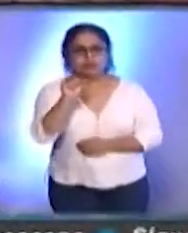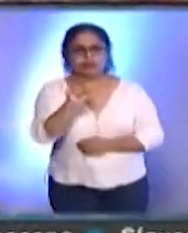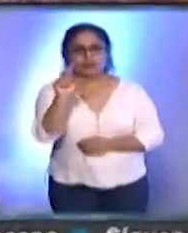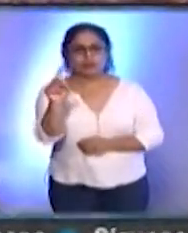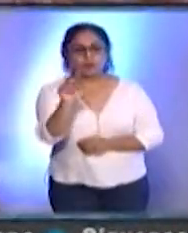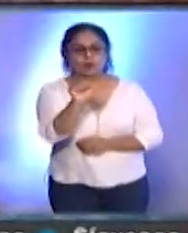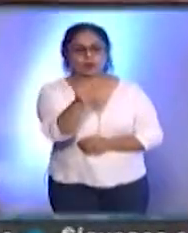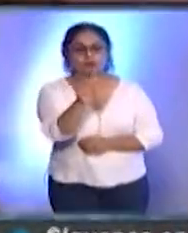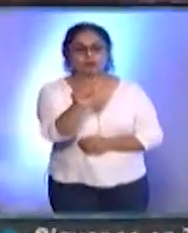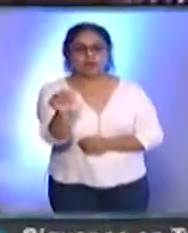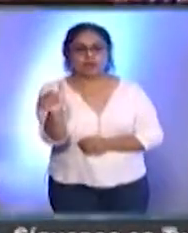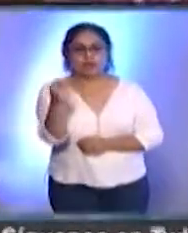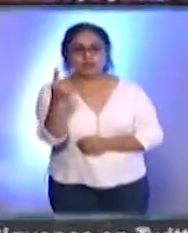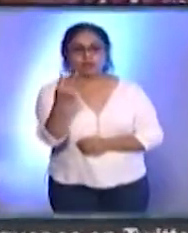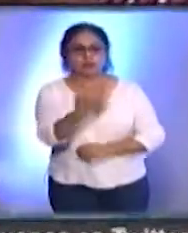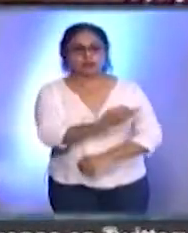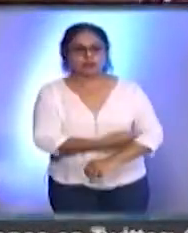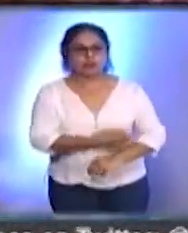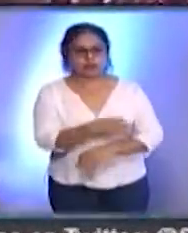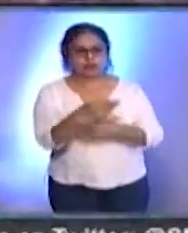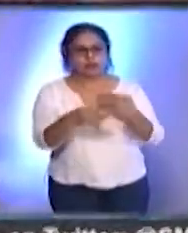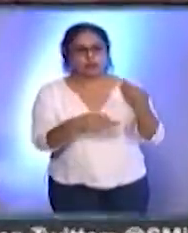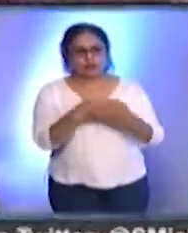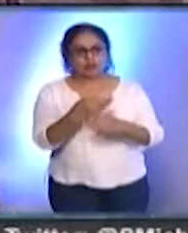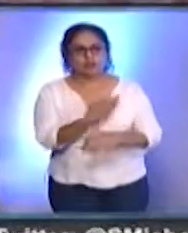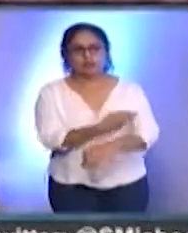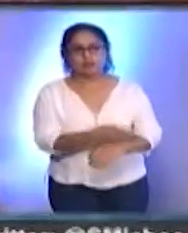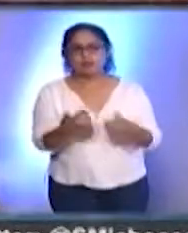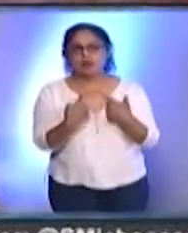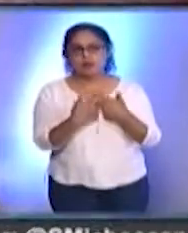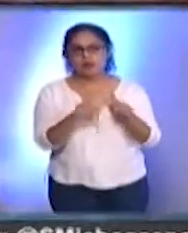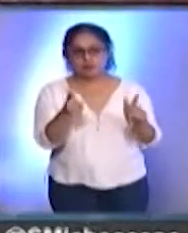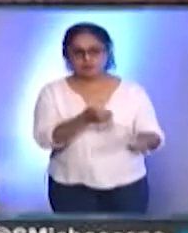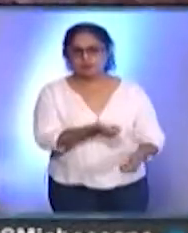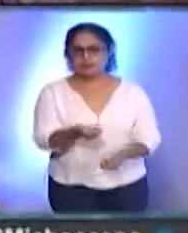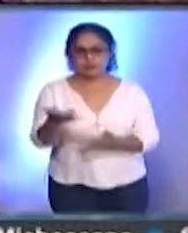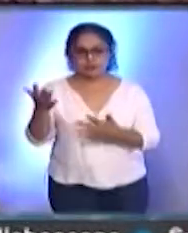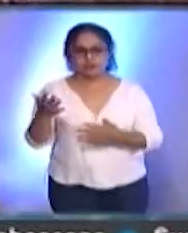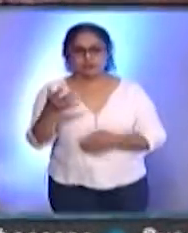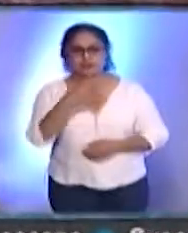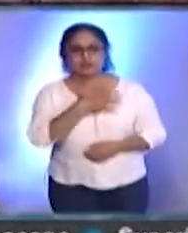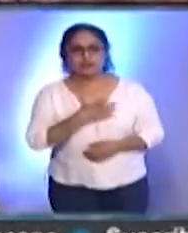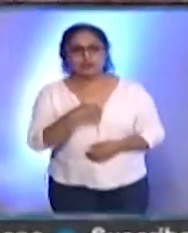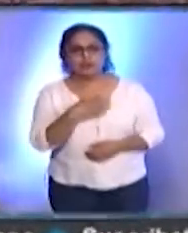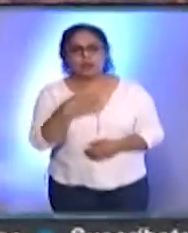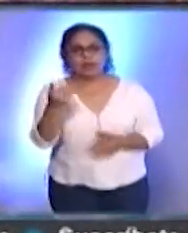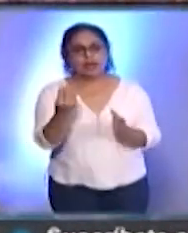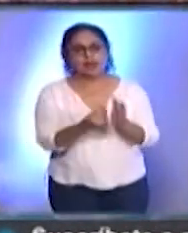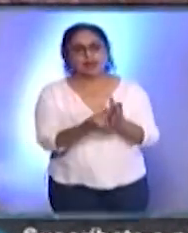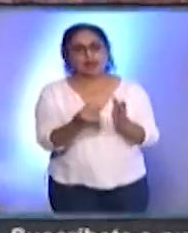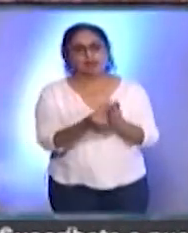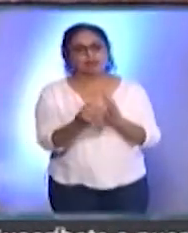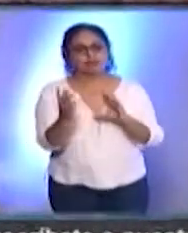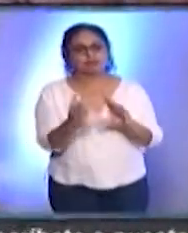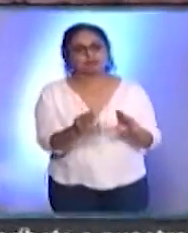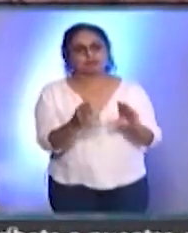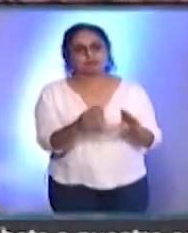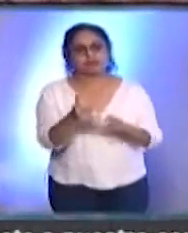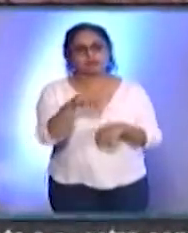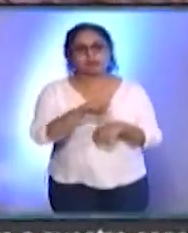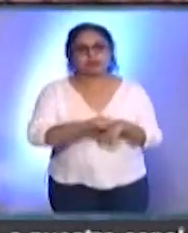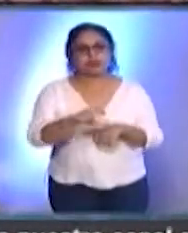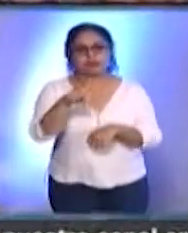la tarde. Invitamos a todas las familias a que lleven a sus hijos y disfruten de estas clases, que además cada semana